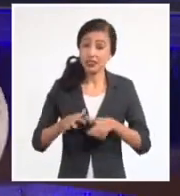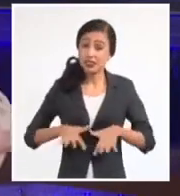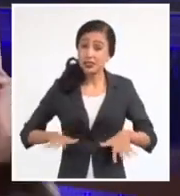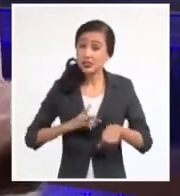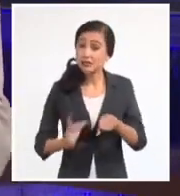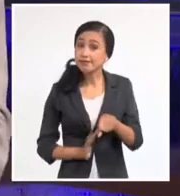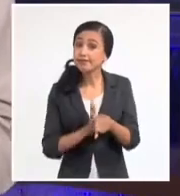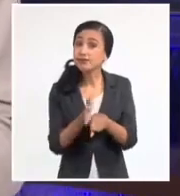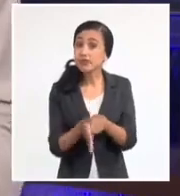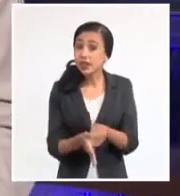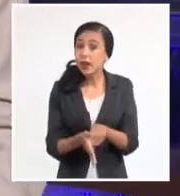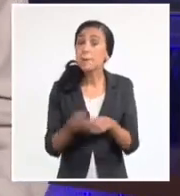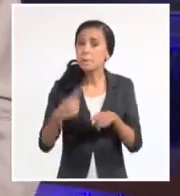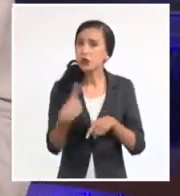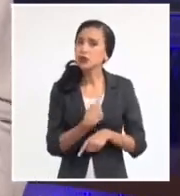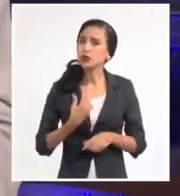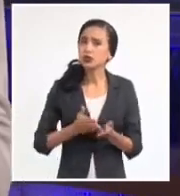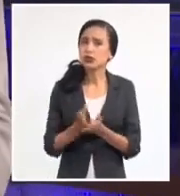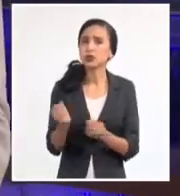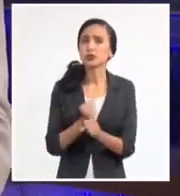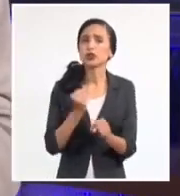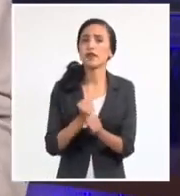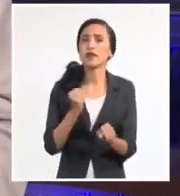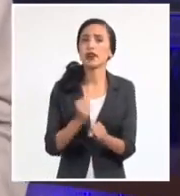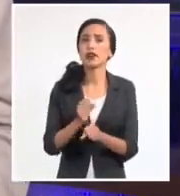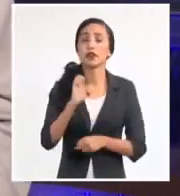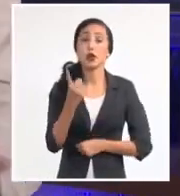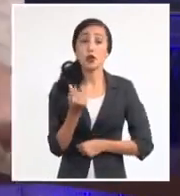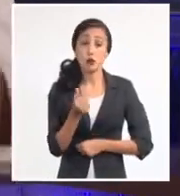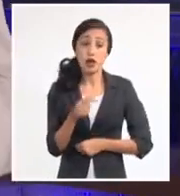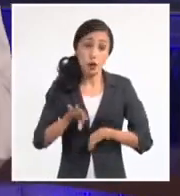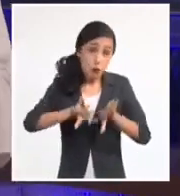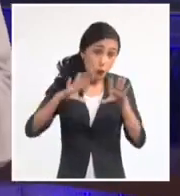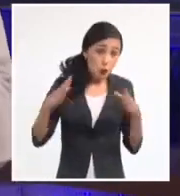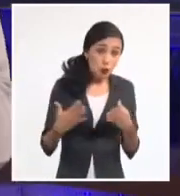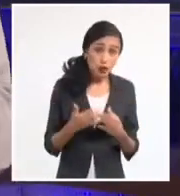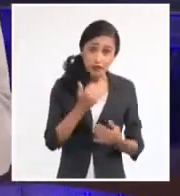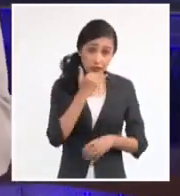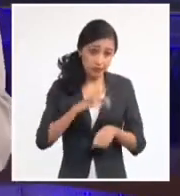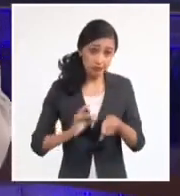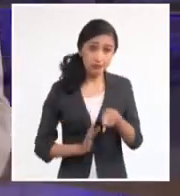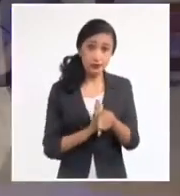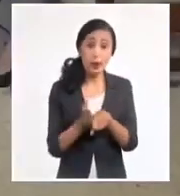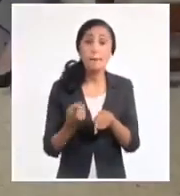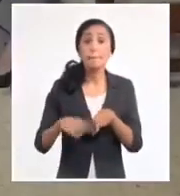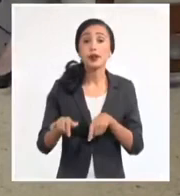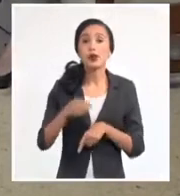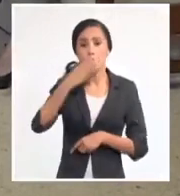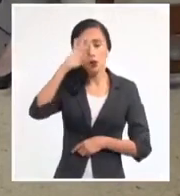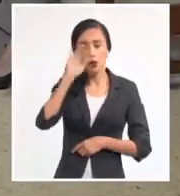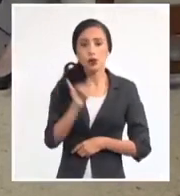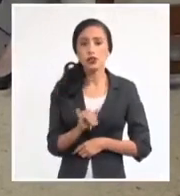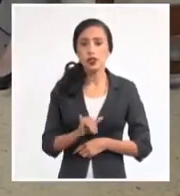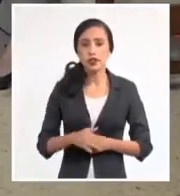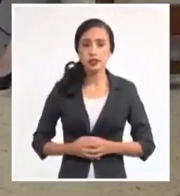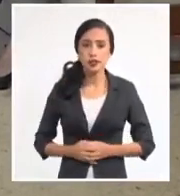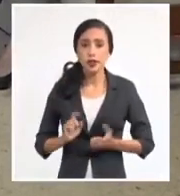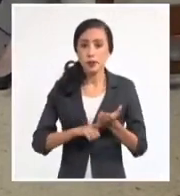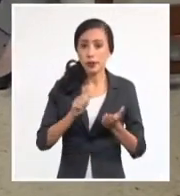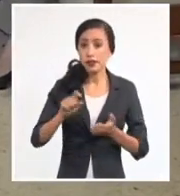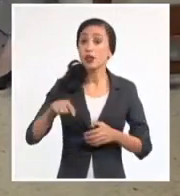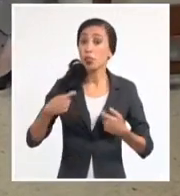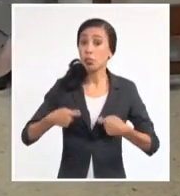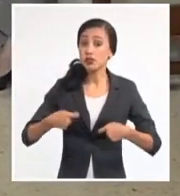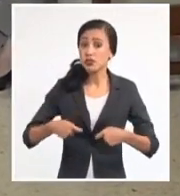azotado el mundo y por supuesto ha impactado en Cuba, y cómo desde el partido se han ido tomando decisiones, se